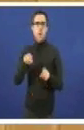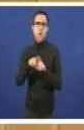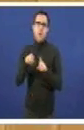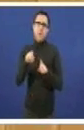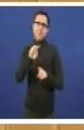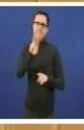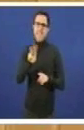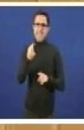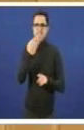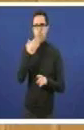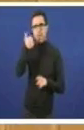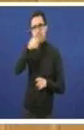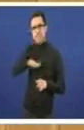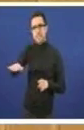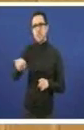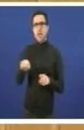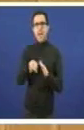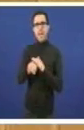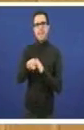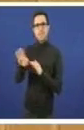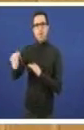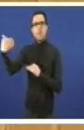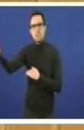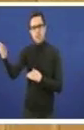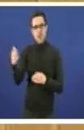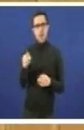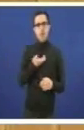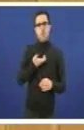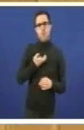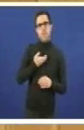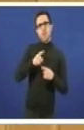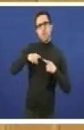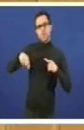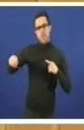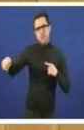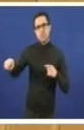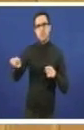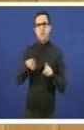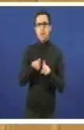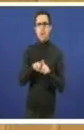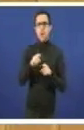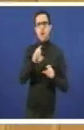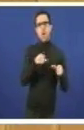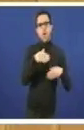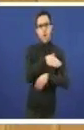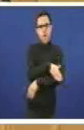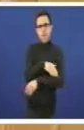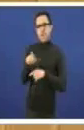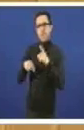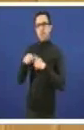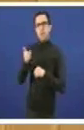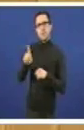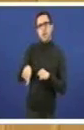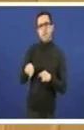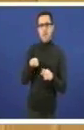con xestión externalizada Concello de Pontecesures Goberno do Bloque Nacionalista Galego tamén externalizada a